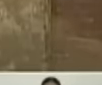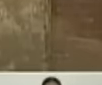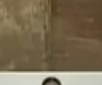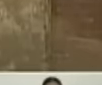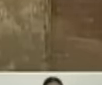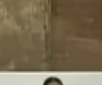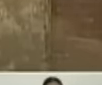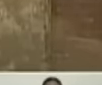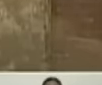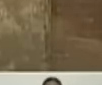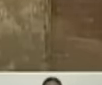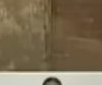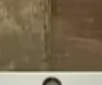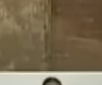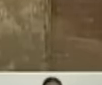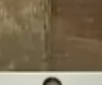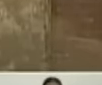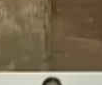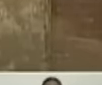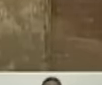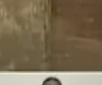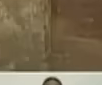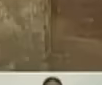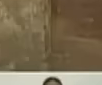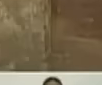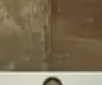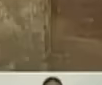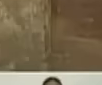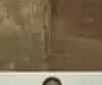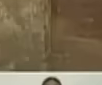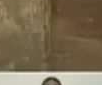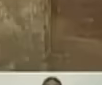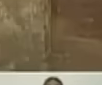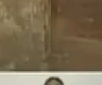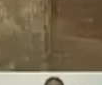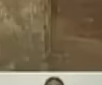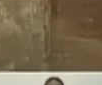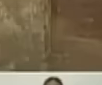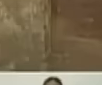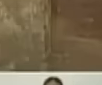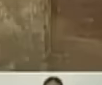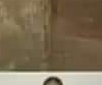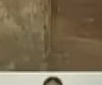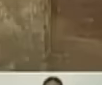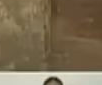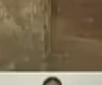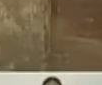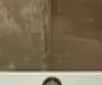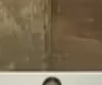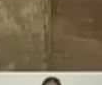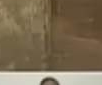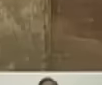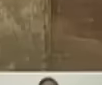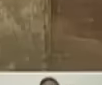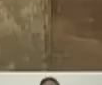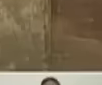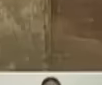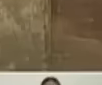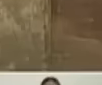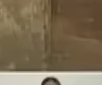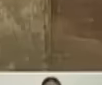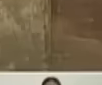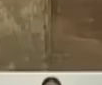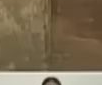Y luego llamé a la presidenta del CNE, Tibisay Lucena, y me